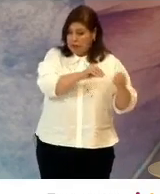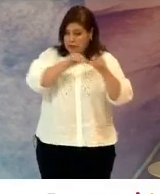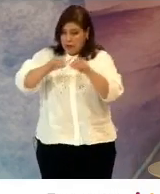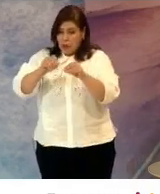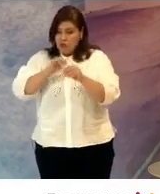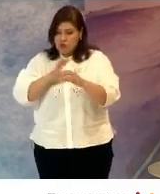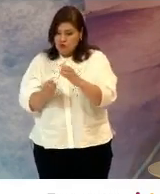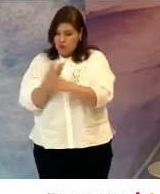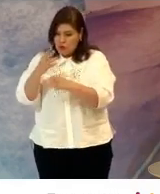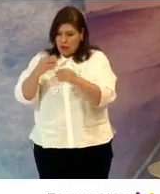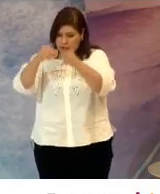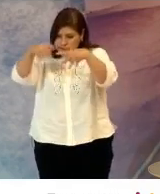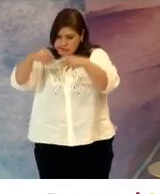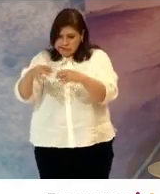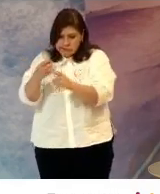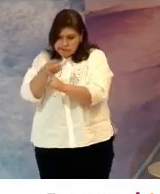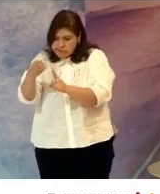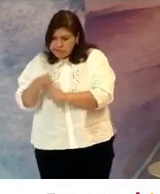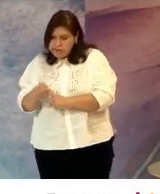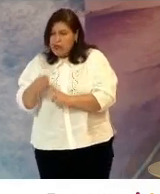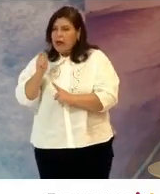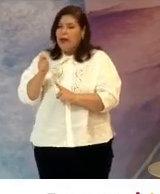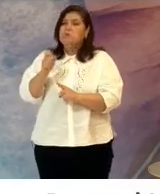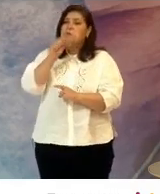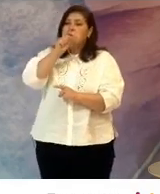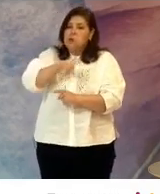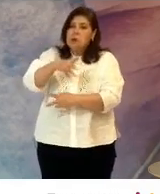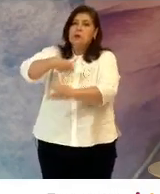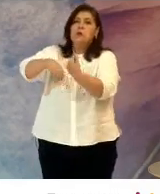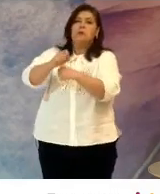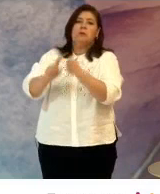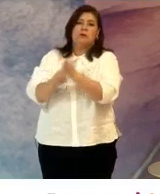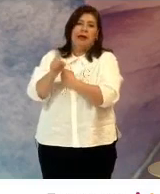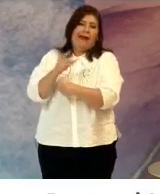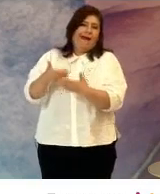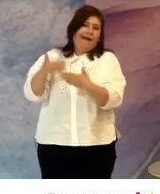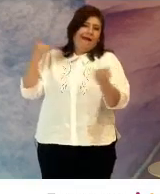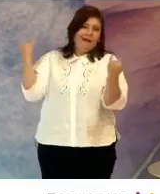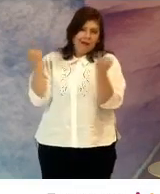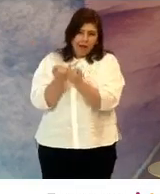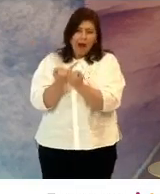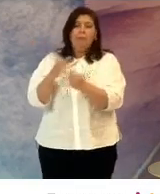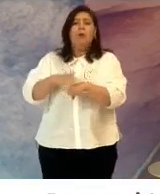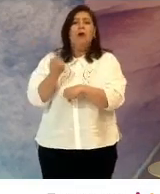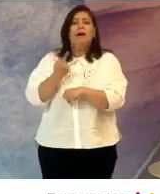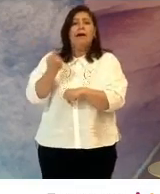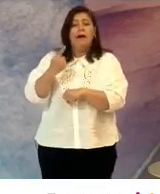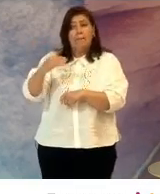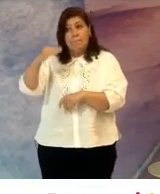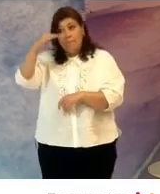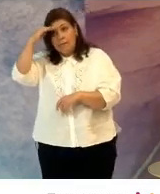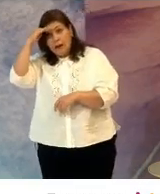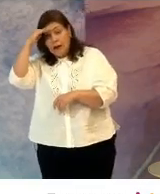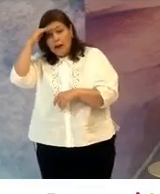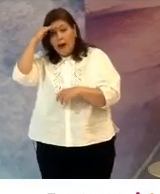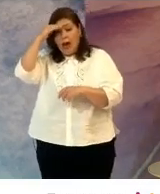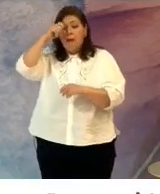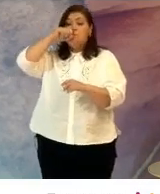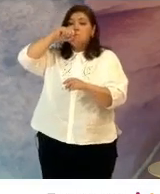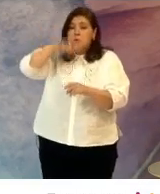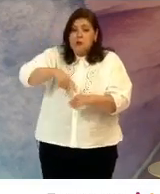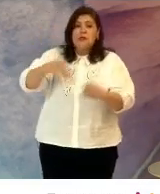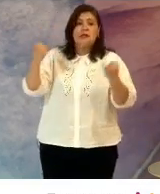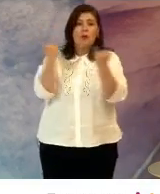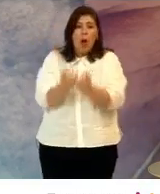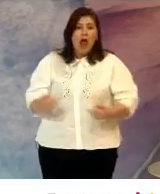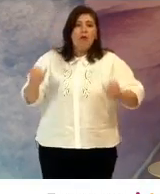a crear los mismos problemas que teníamos antes, porque el pensamiento y la fuente se quedan igual. Entonces,